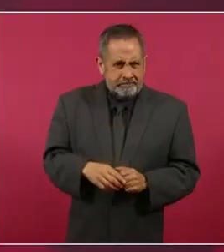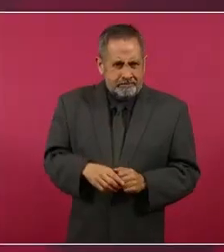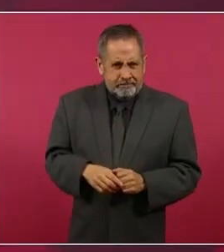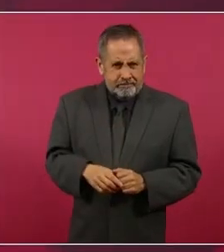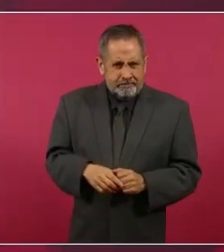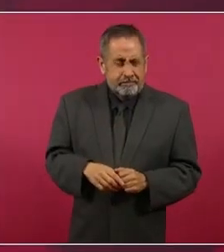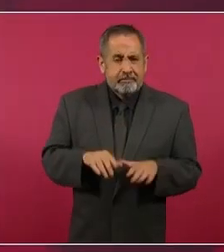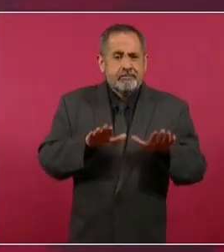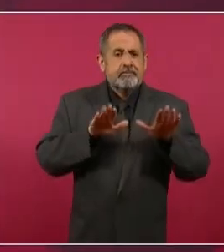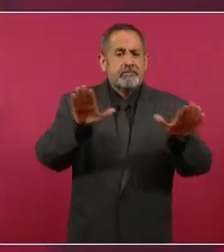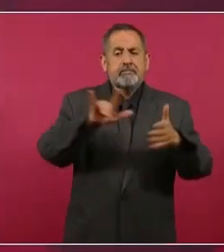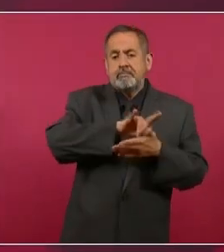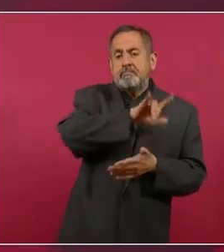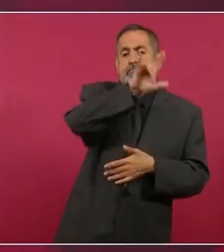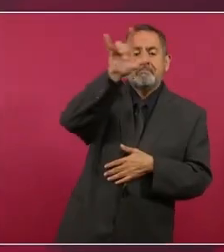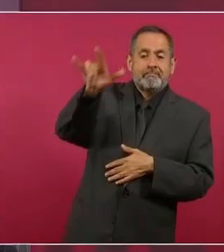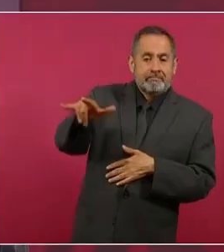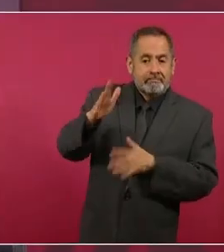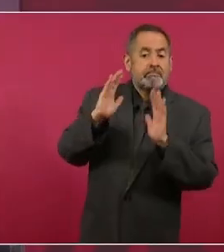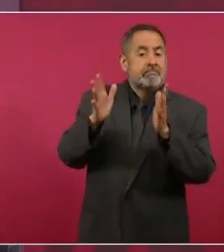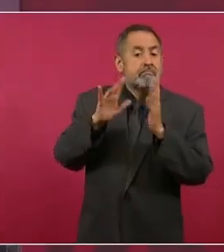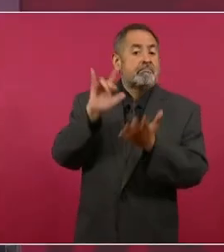llevaron el avión, ya llegó el avión